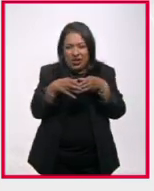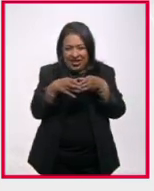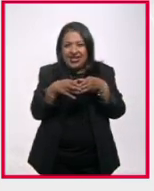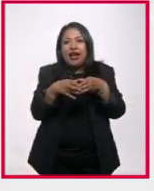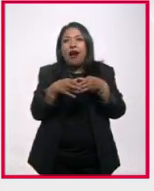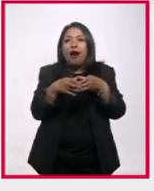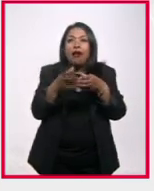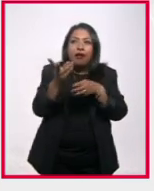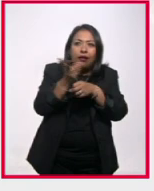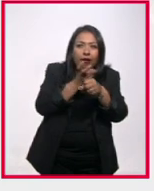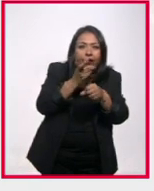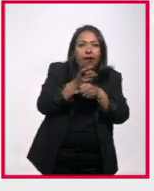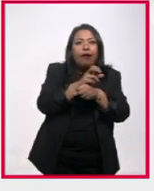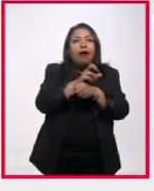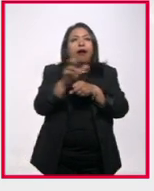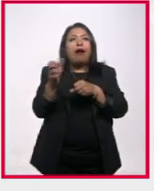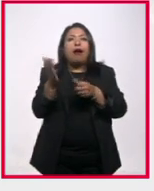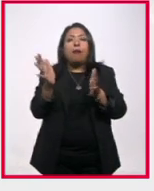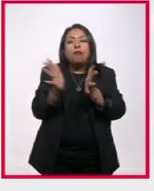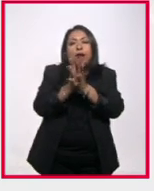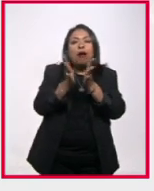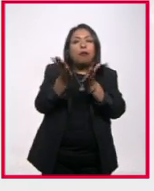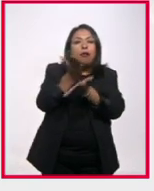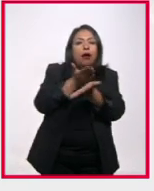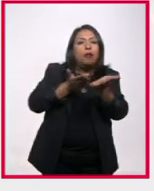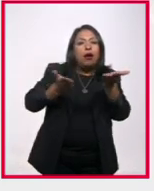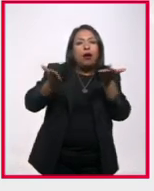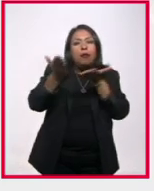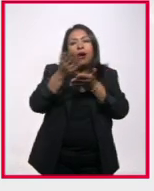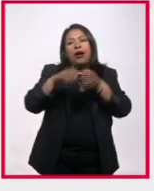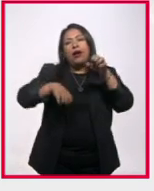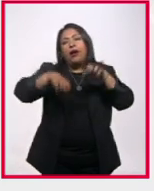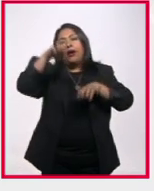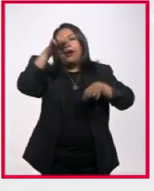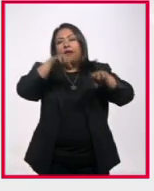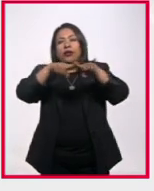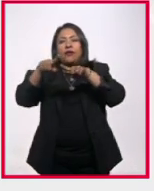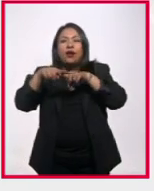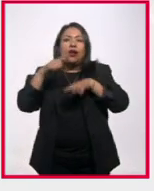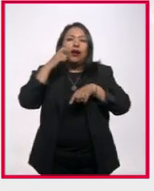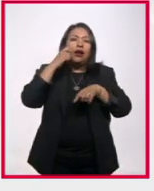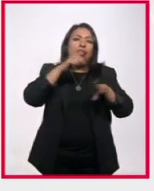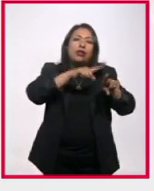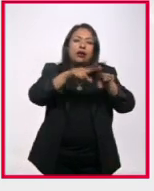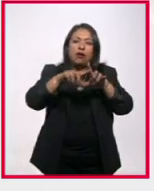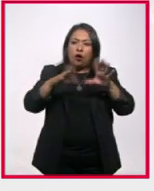que invoca a la convivencia multigeneracional, multirracial,